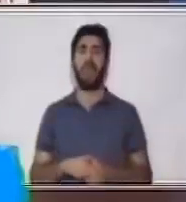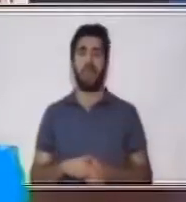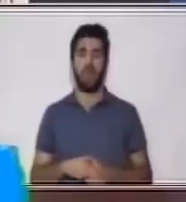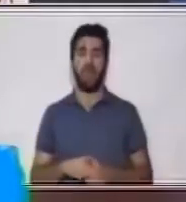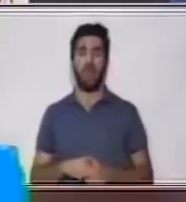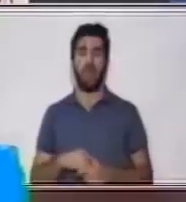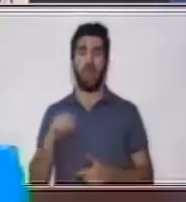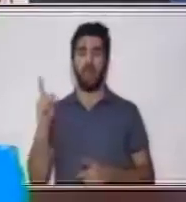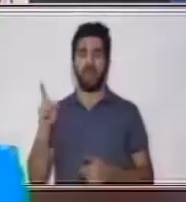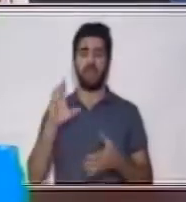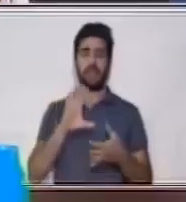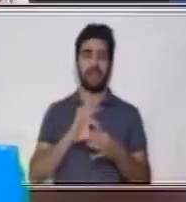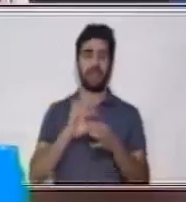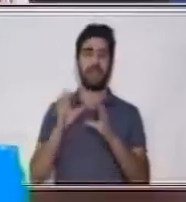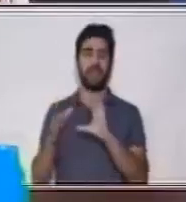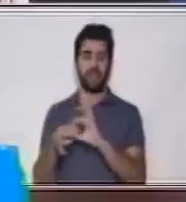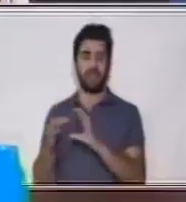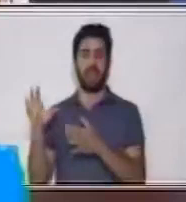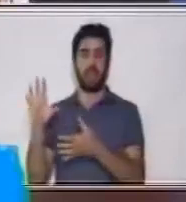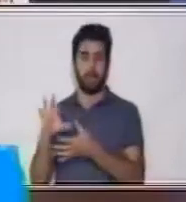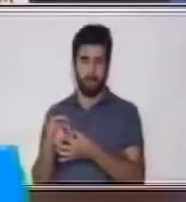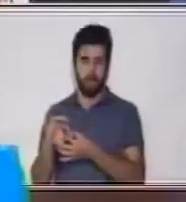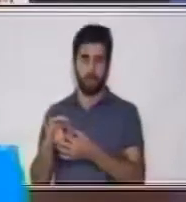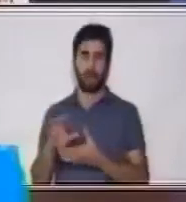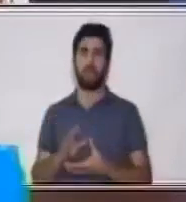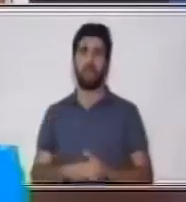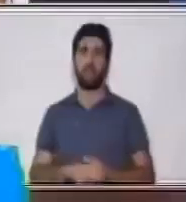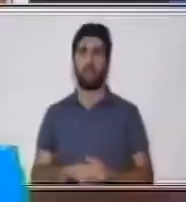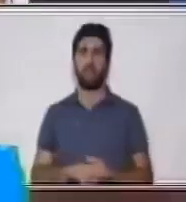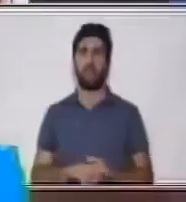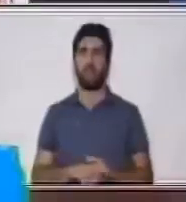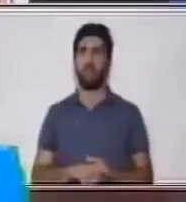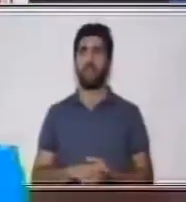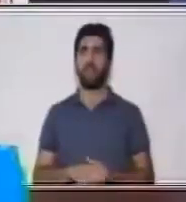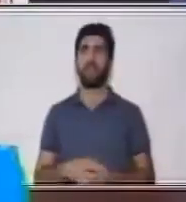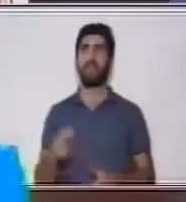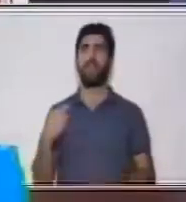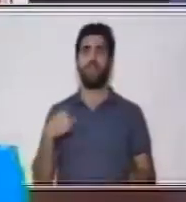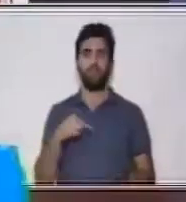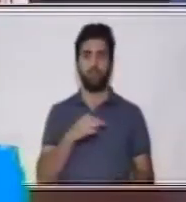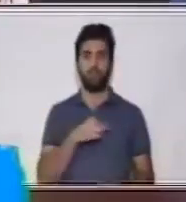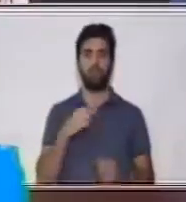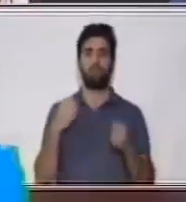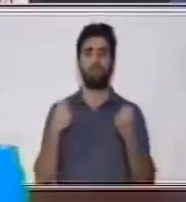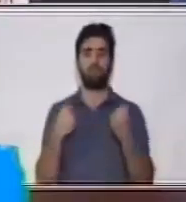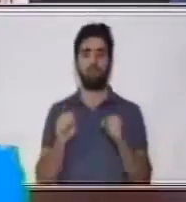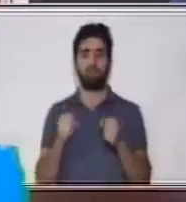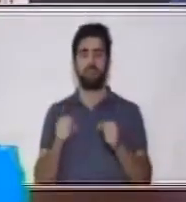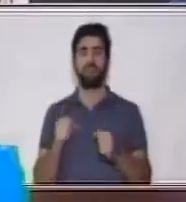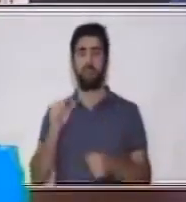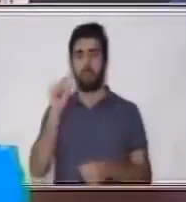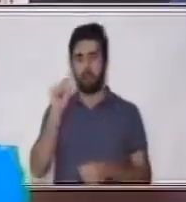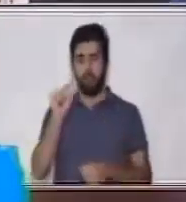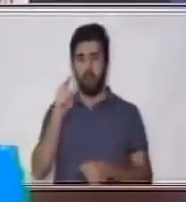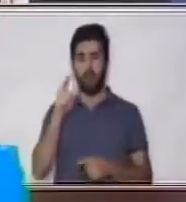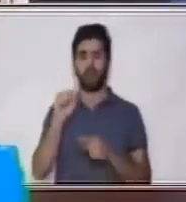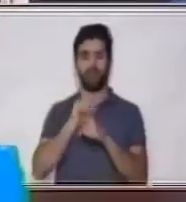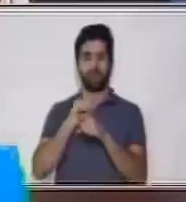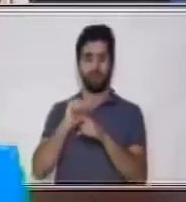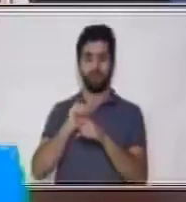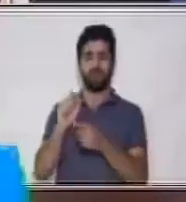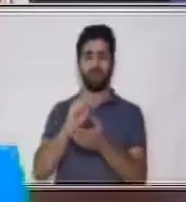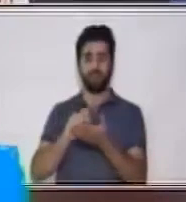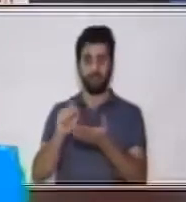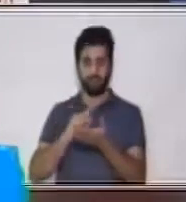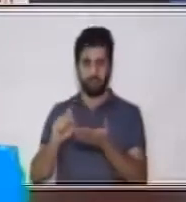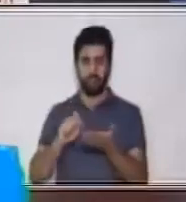deportes. Vamos a hacer un pequeño ejercicio en la pizarra